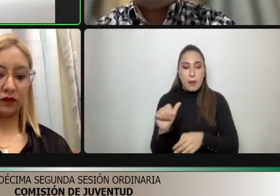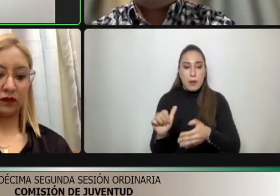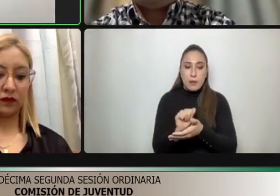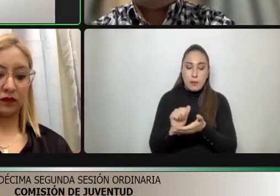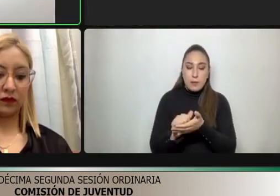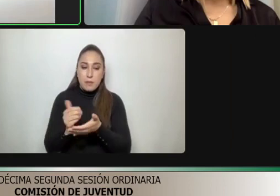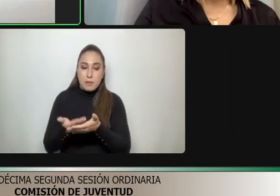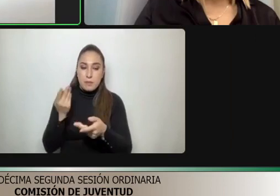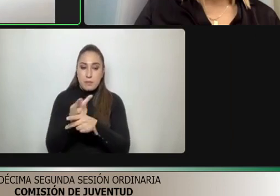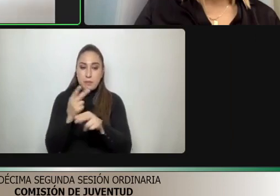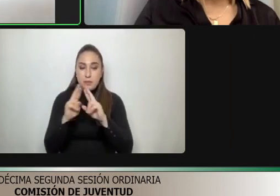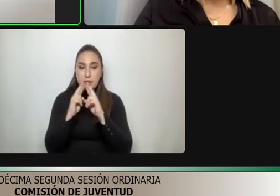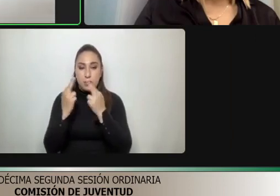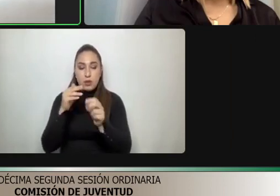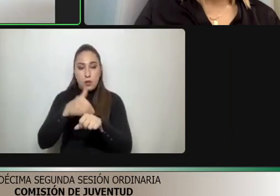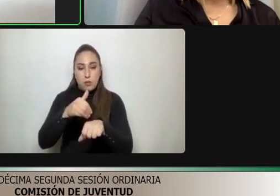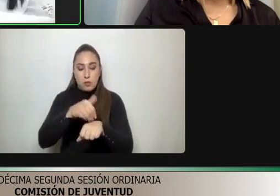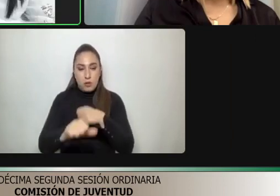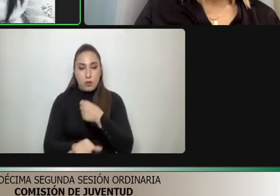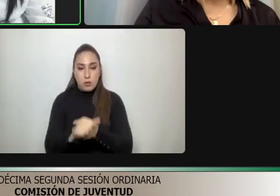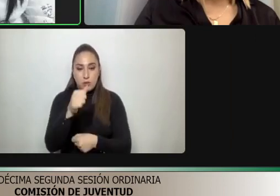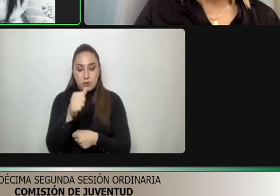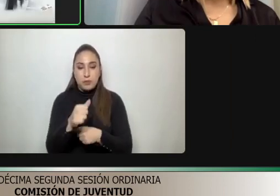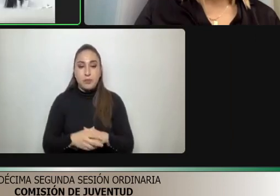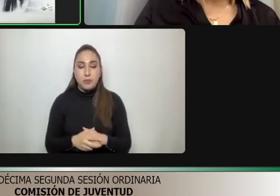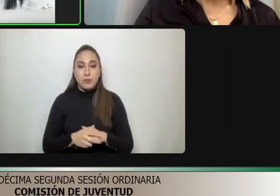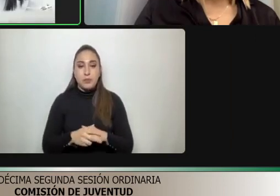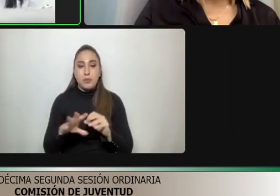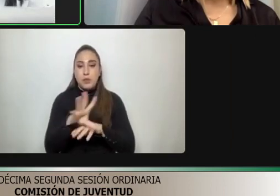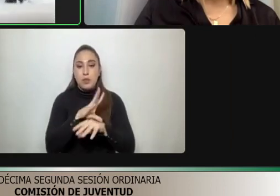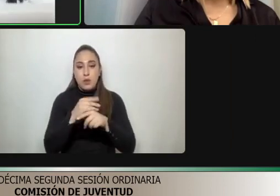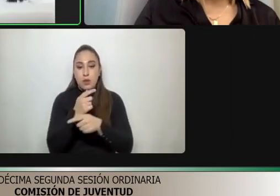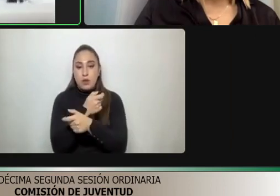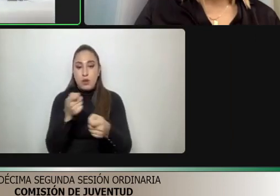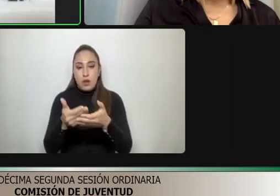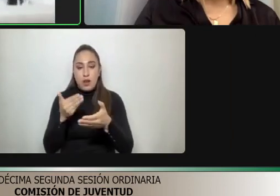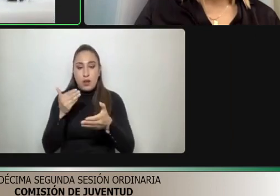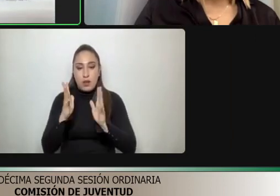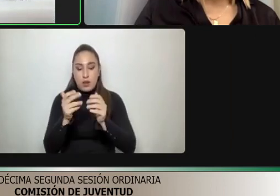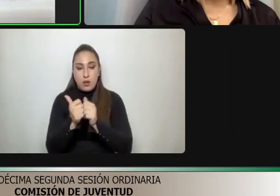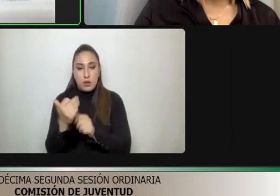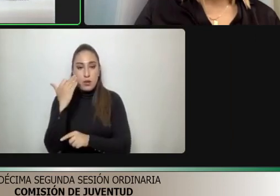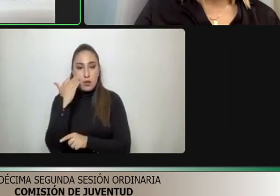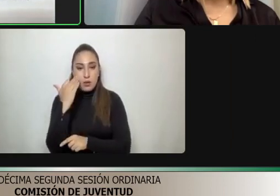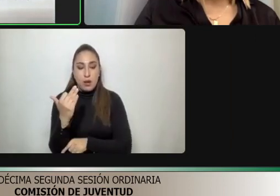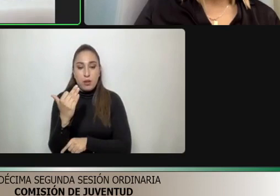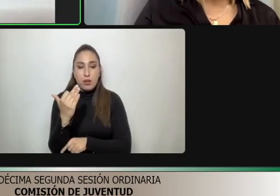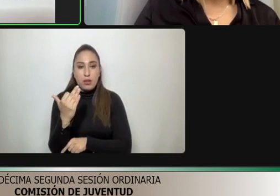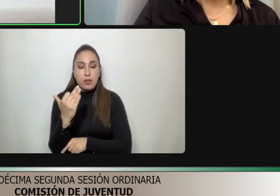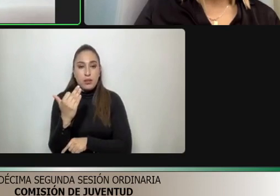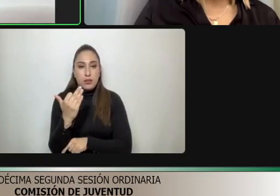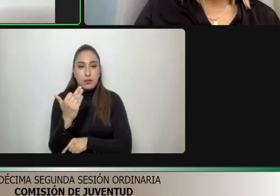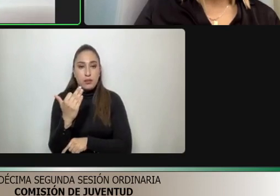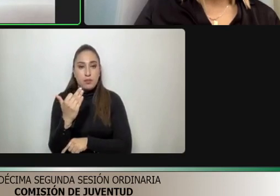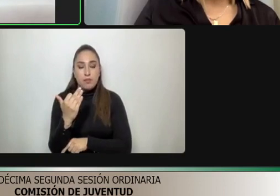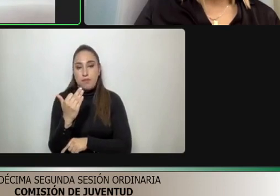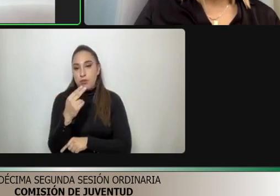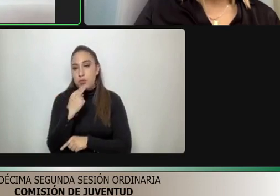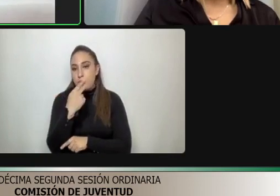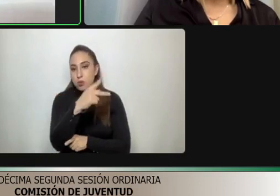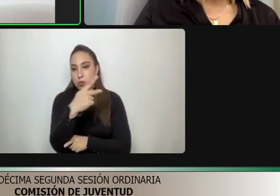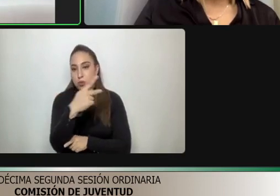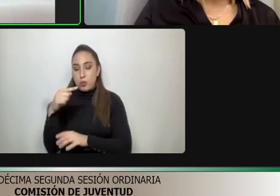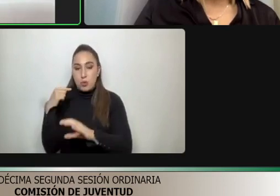la 11ª sesión ordinaria, habiendo sido enviada con antelación a esta sesión por medio de los correos